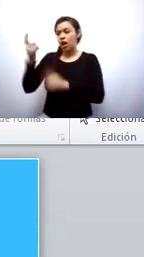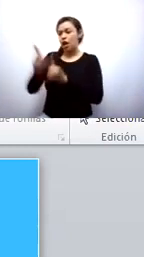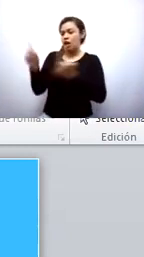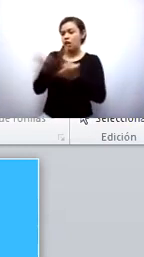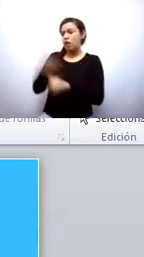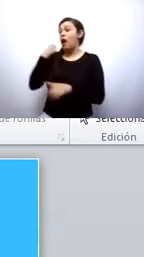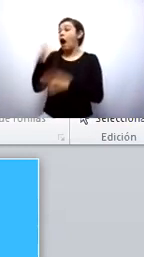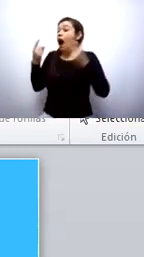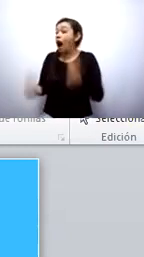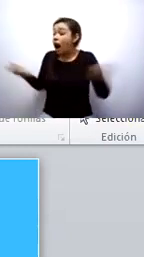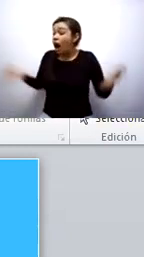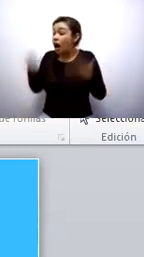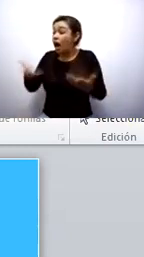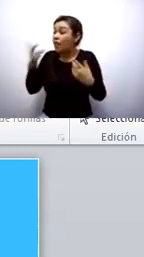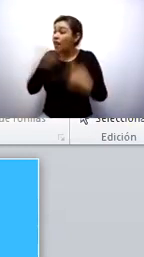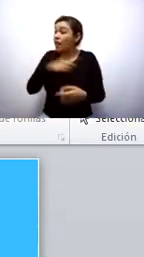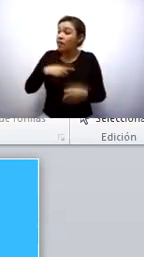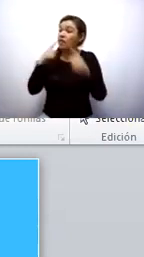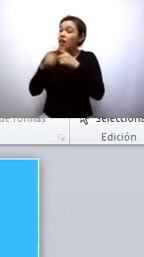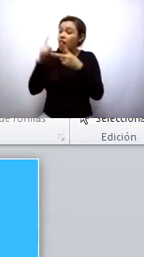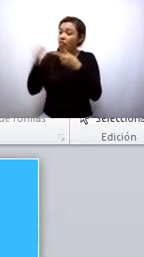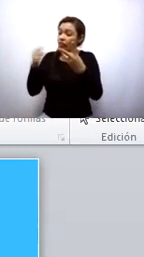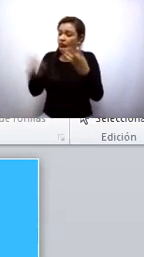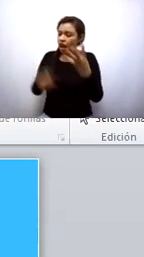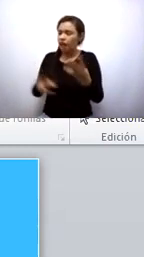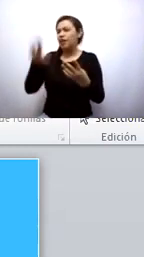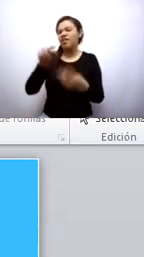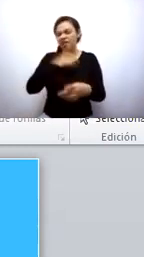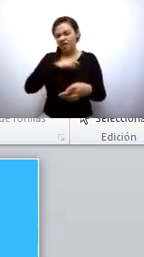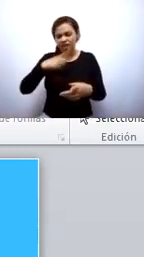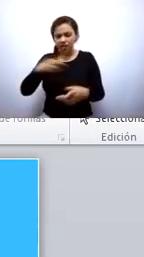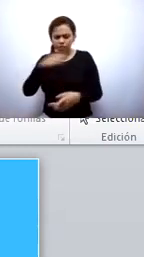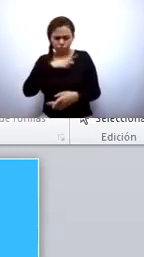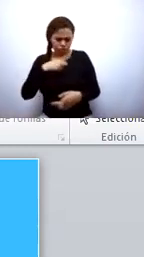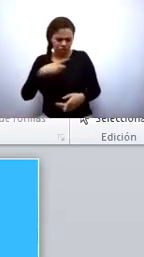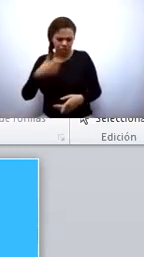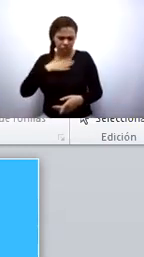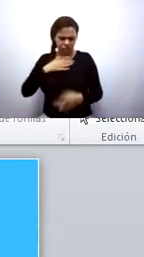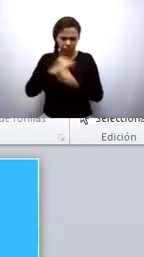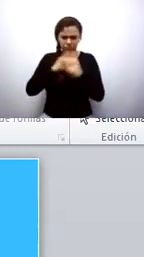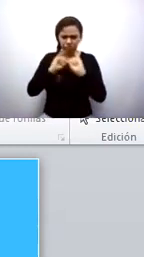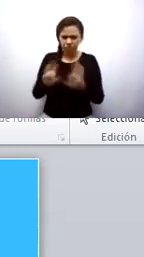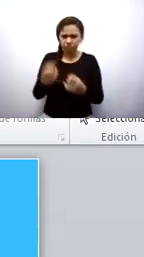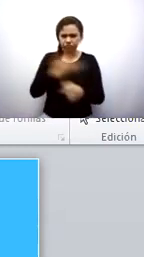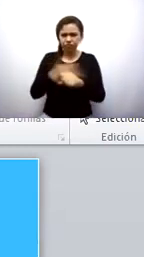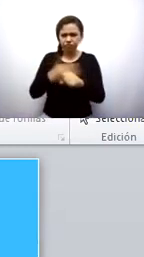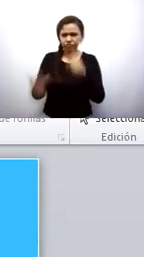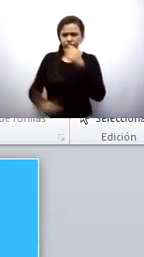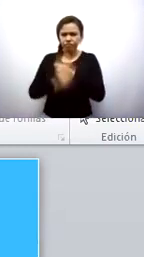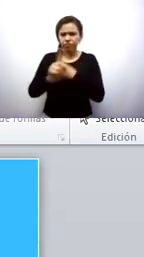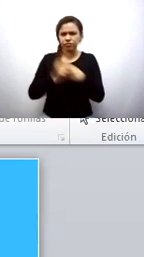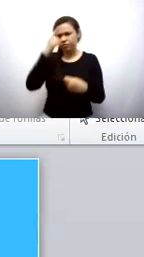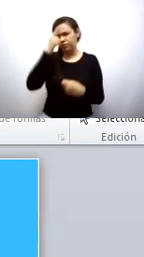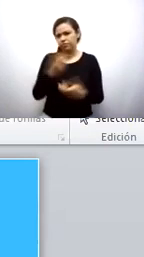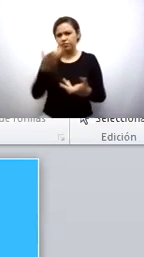les pueda apoyar, y tienen que volver a generar esa conciencia autónoma de resolver problemas, de actuar ante una